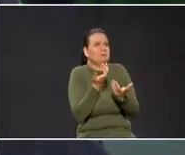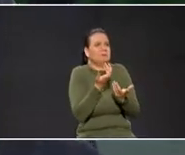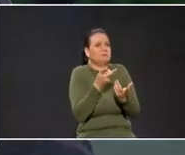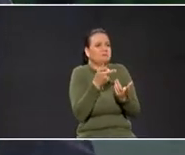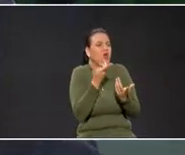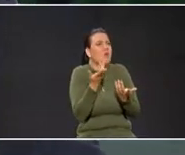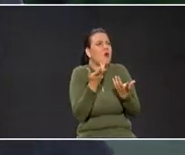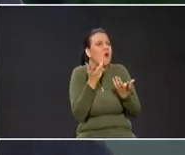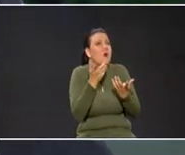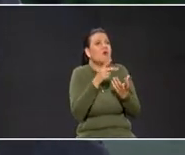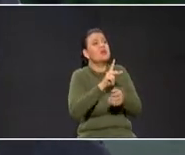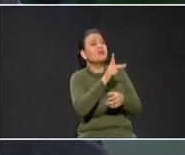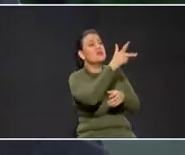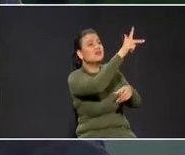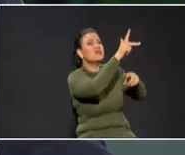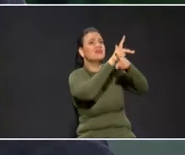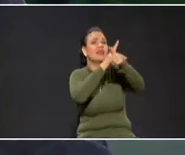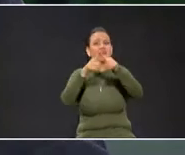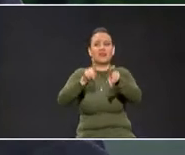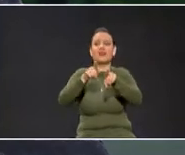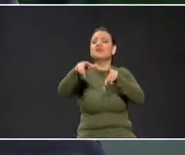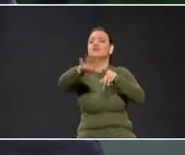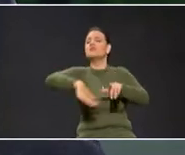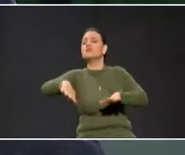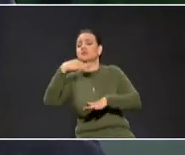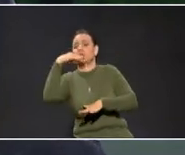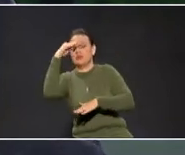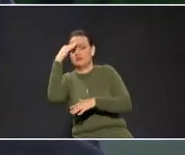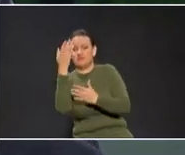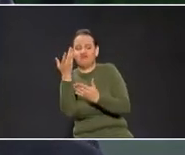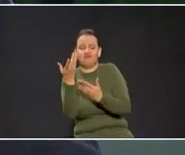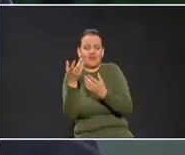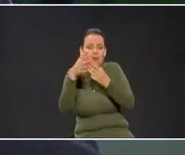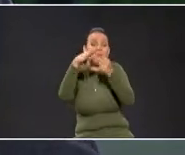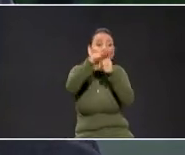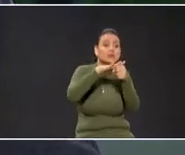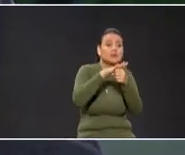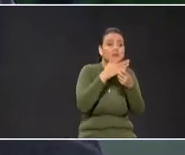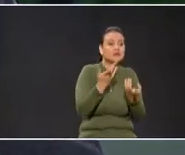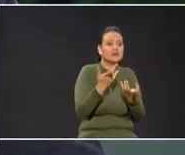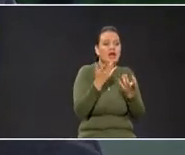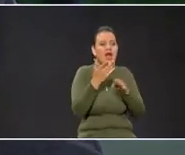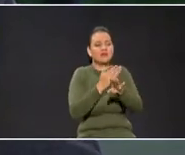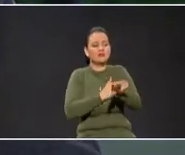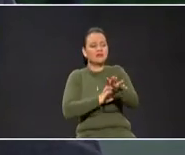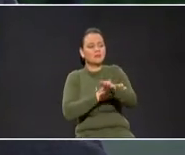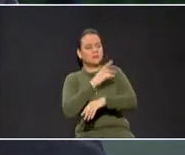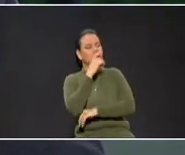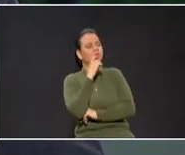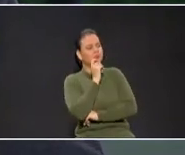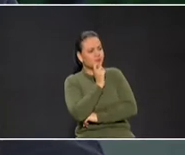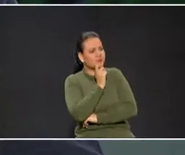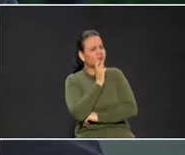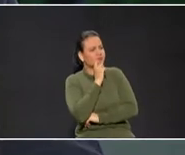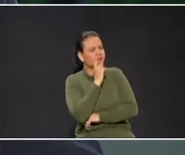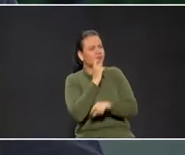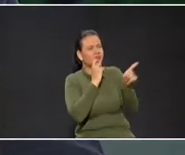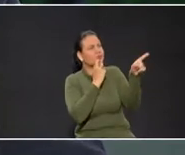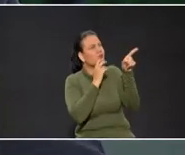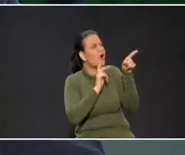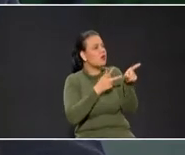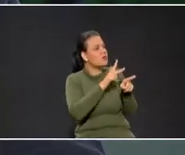ciudad y de los municipios en ese sentido hay que determinar cuáles son esos productos que por ejemplo en las zonas rurales de